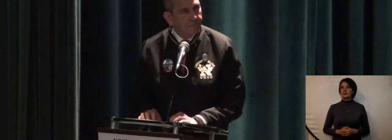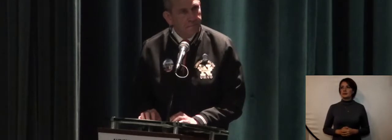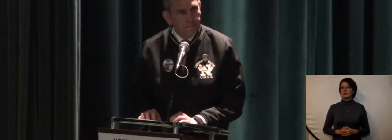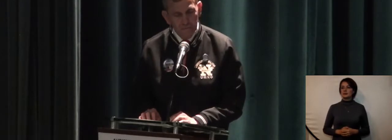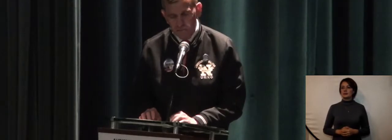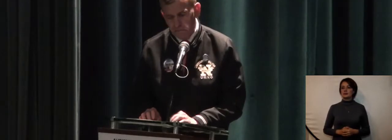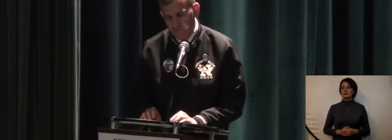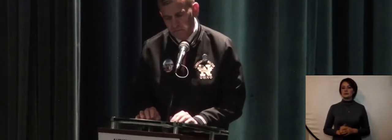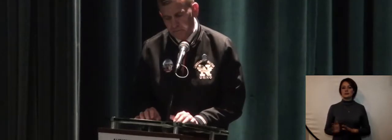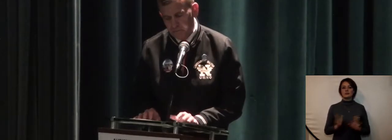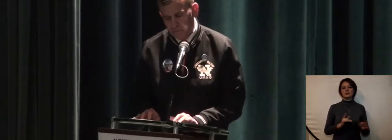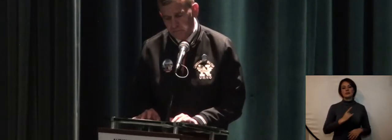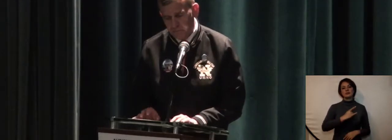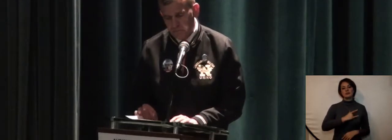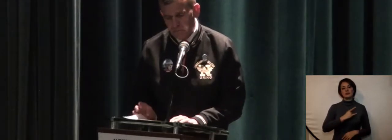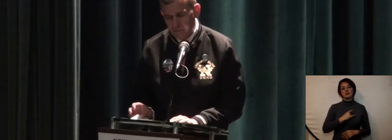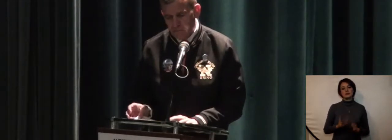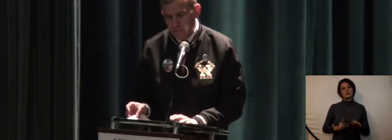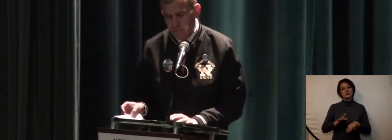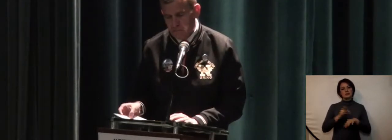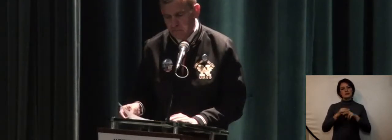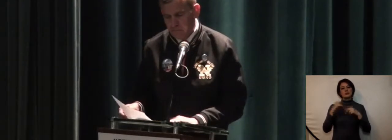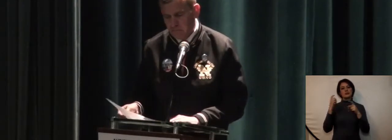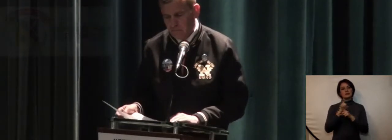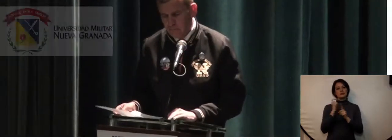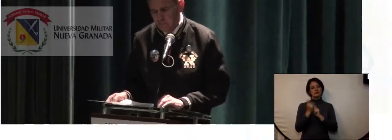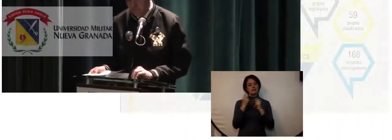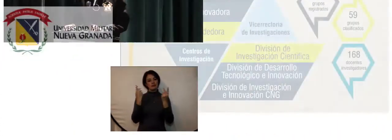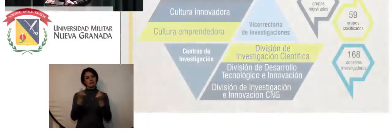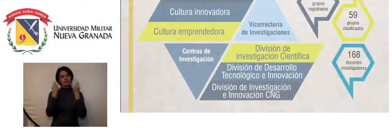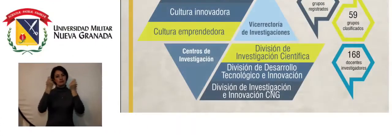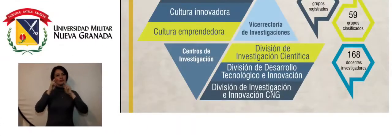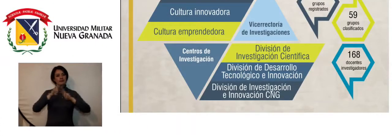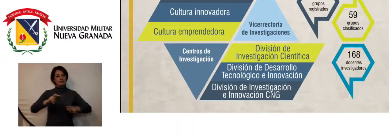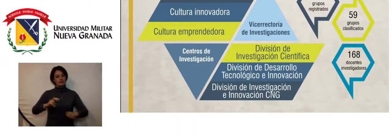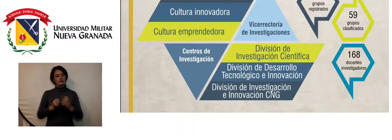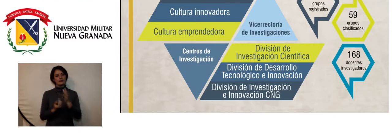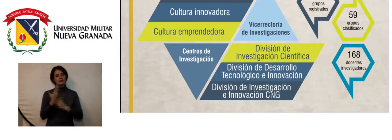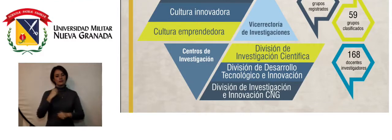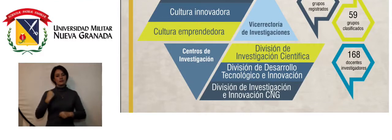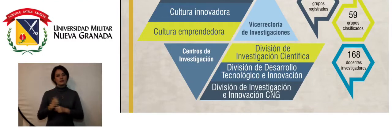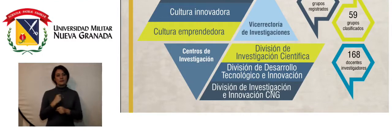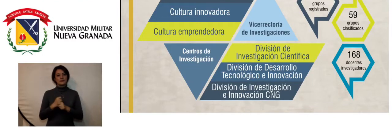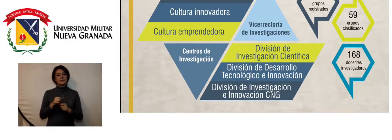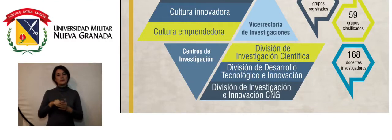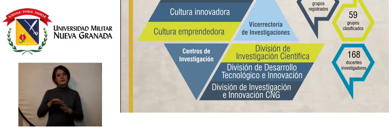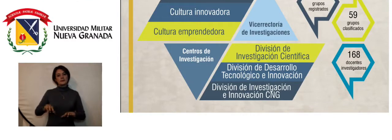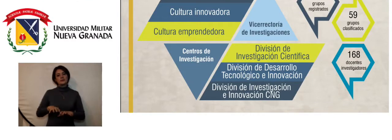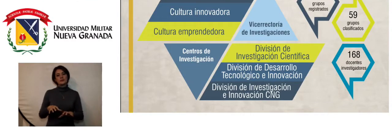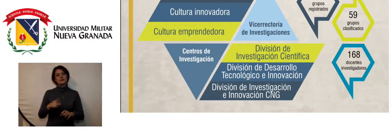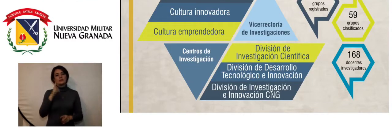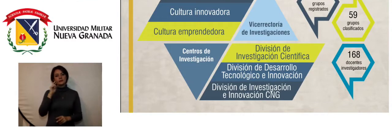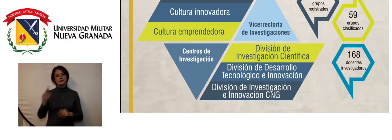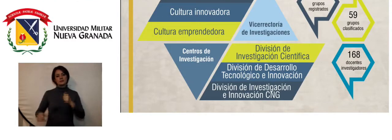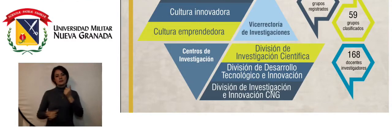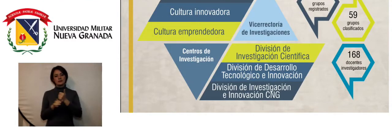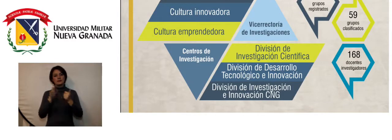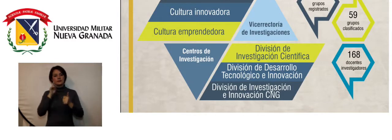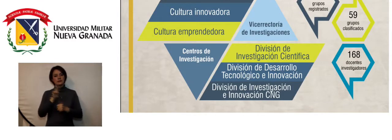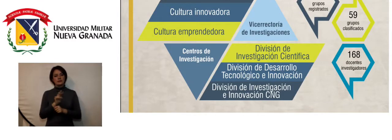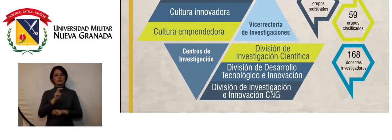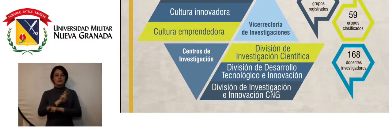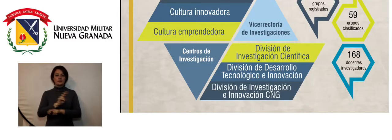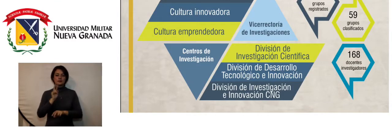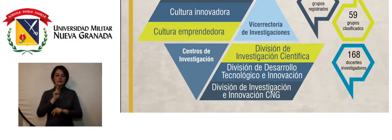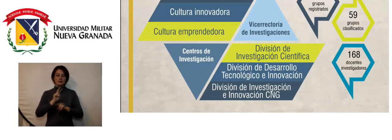la universidad para promover la cultura investigativa innovadora y emprendedora desarrolla su actividad en este campo a través de la vicerrectoría de investigaciones